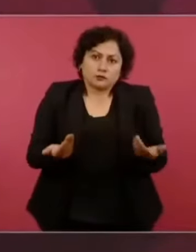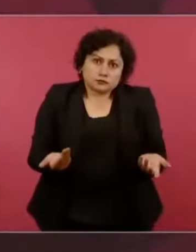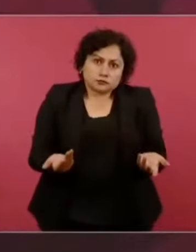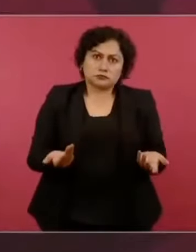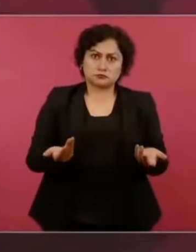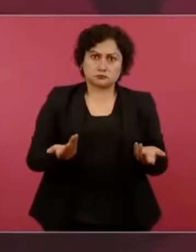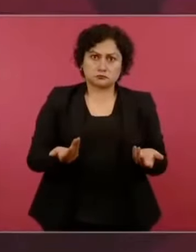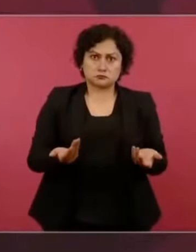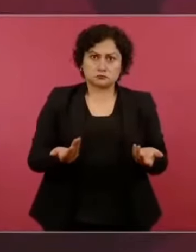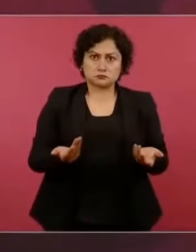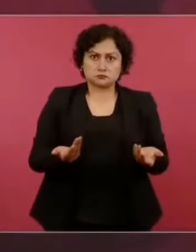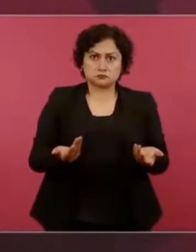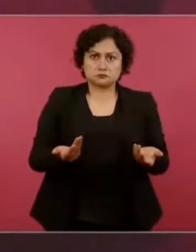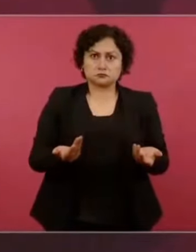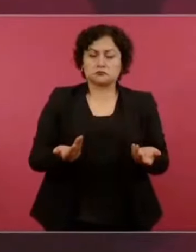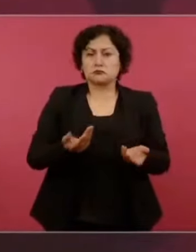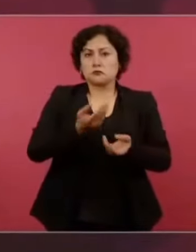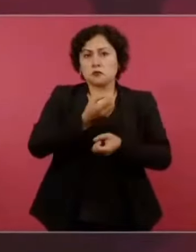abiertamente,